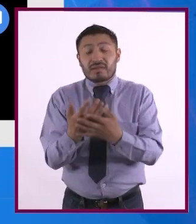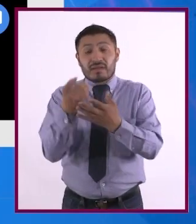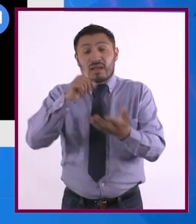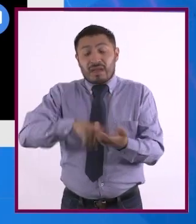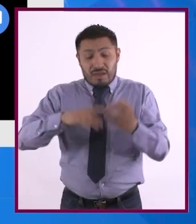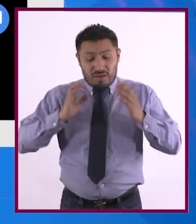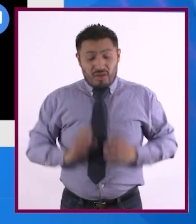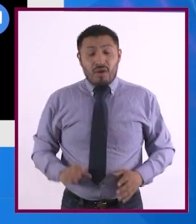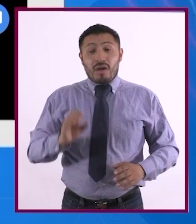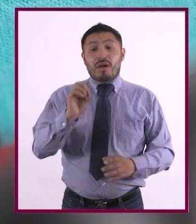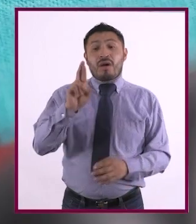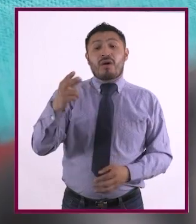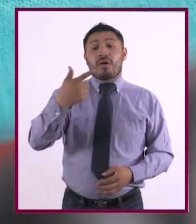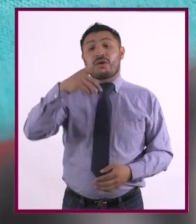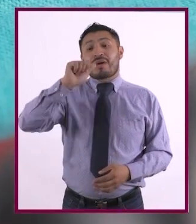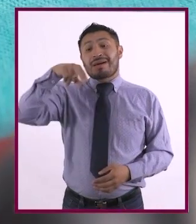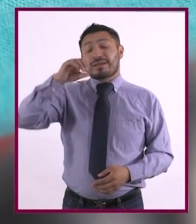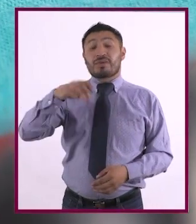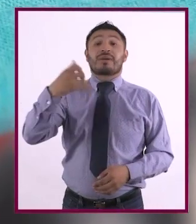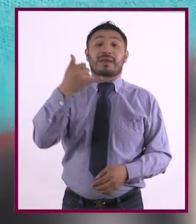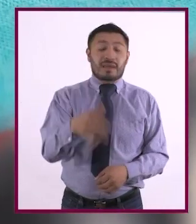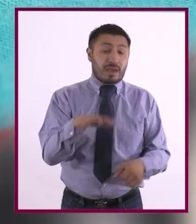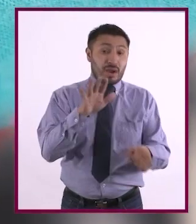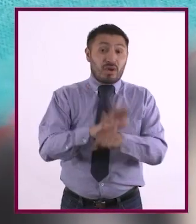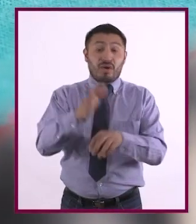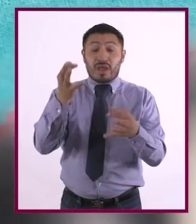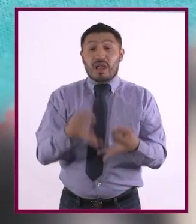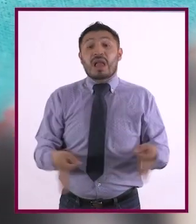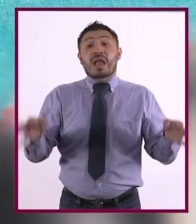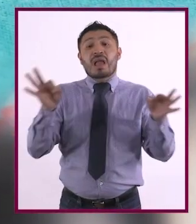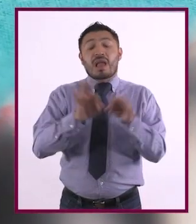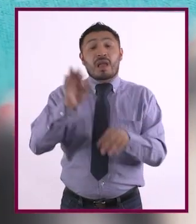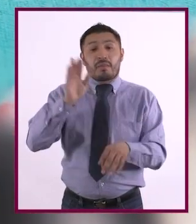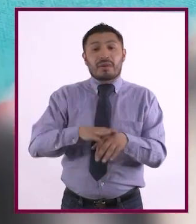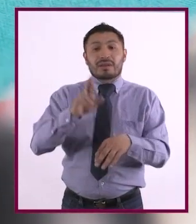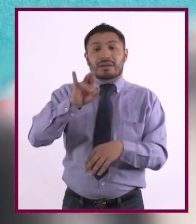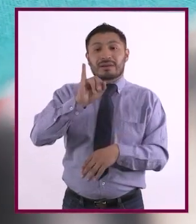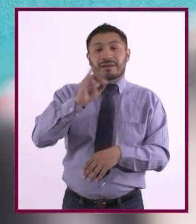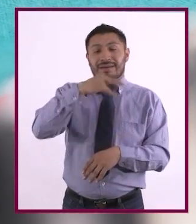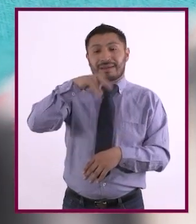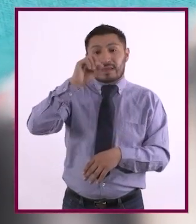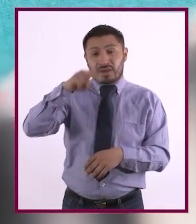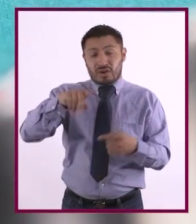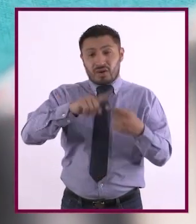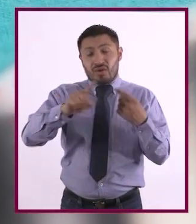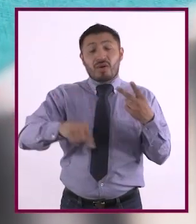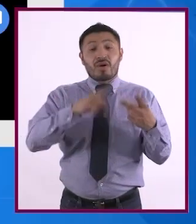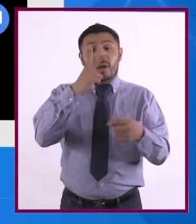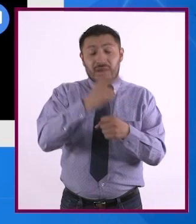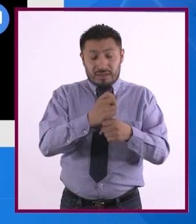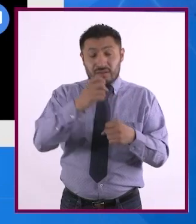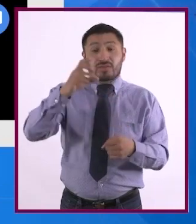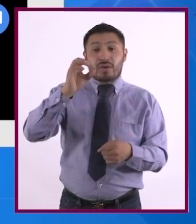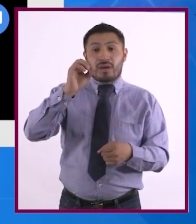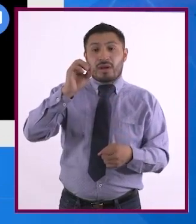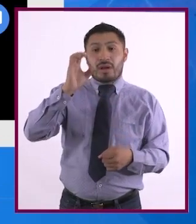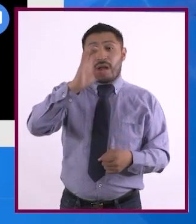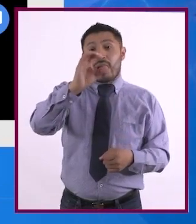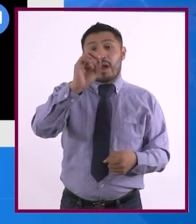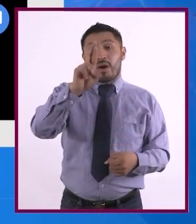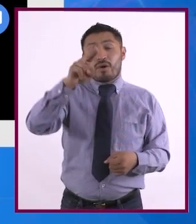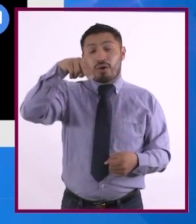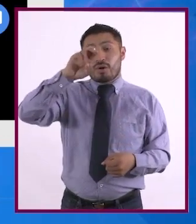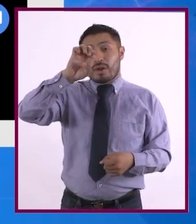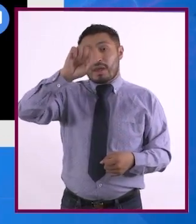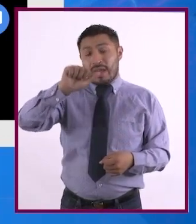y de estos órganos el que encabeza la lista es el riñón, seguido de la córnea, pero sin embargo tenemos una cifra de